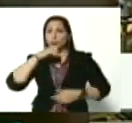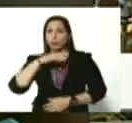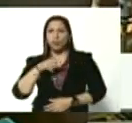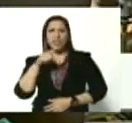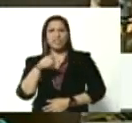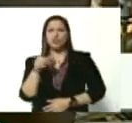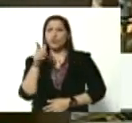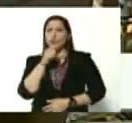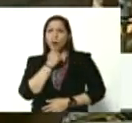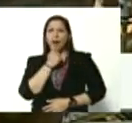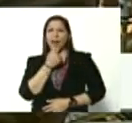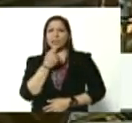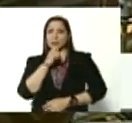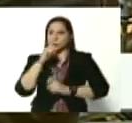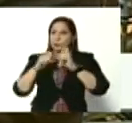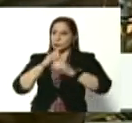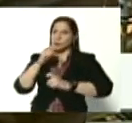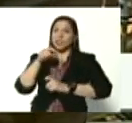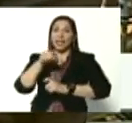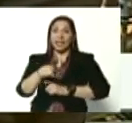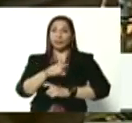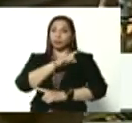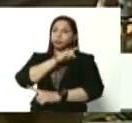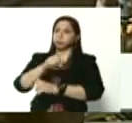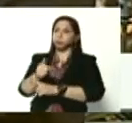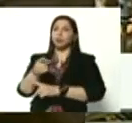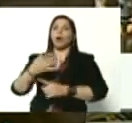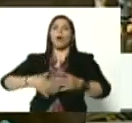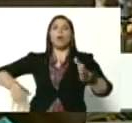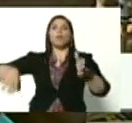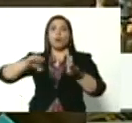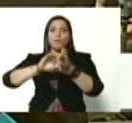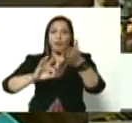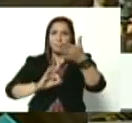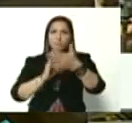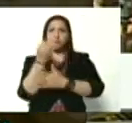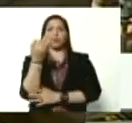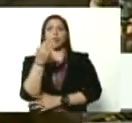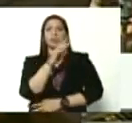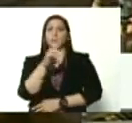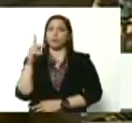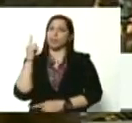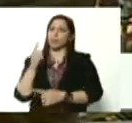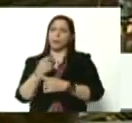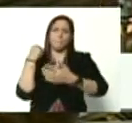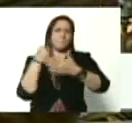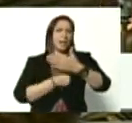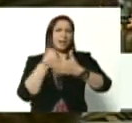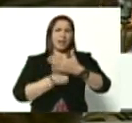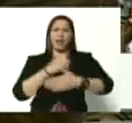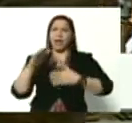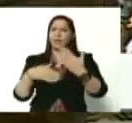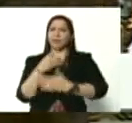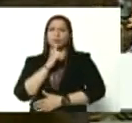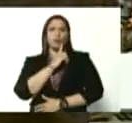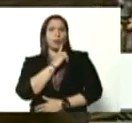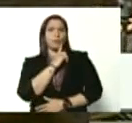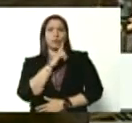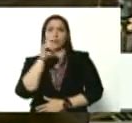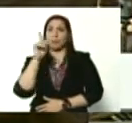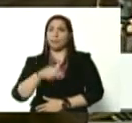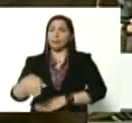una necesidad por mandato constitucional de refundar la república hay que pelear hasta por el nombre de una calle